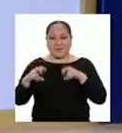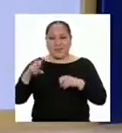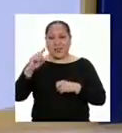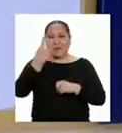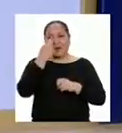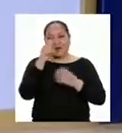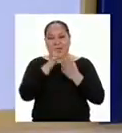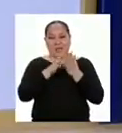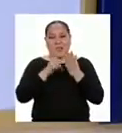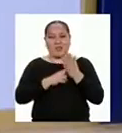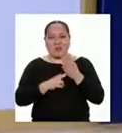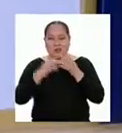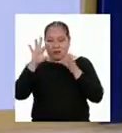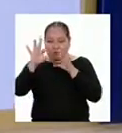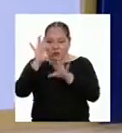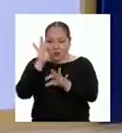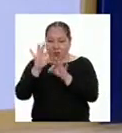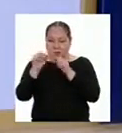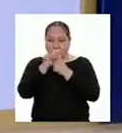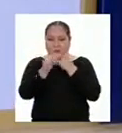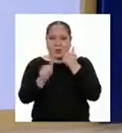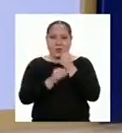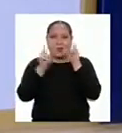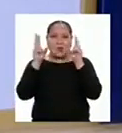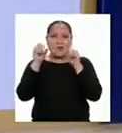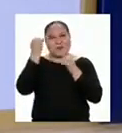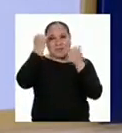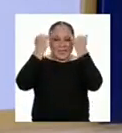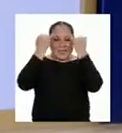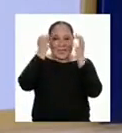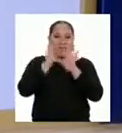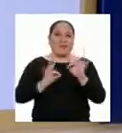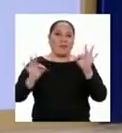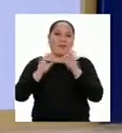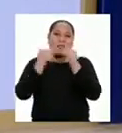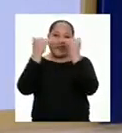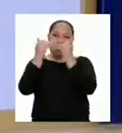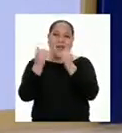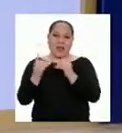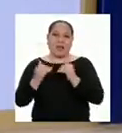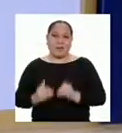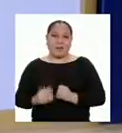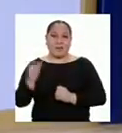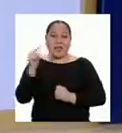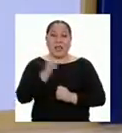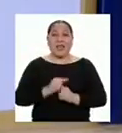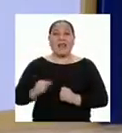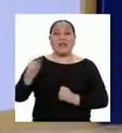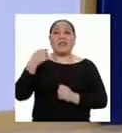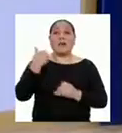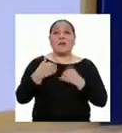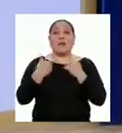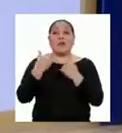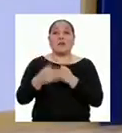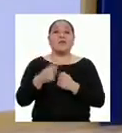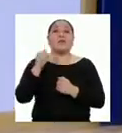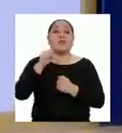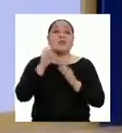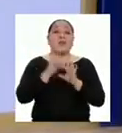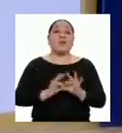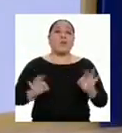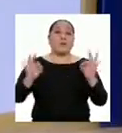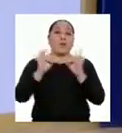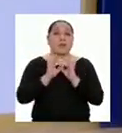lectura y la identificación de subtemas e ideas principales en cada párrafo. Todo este proceso es necesario para identificar